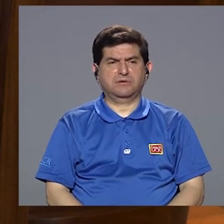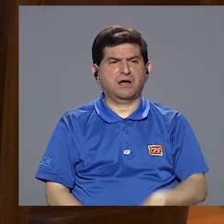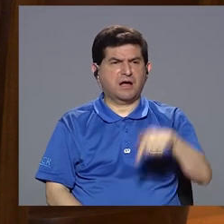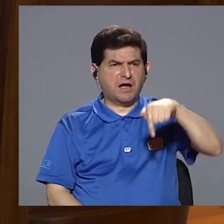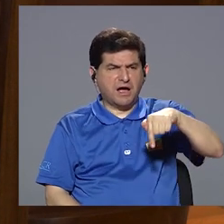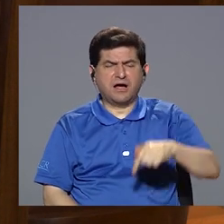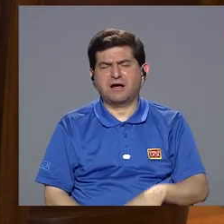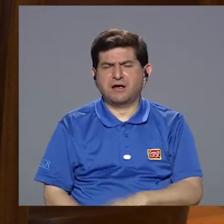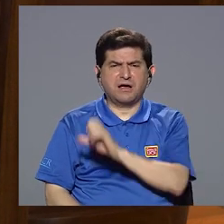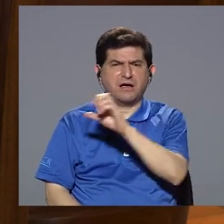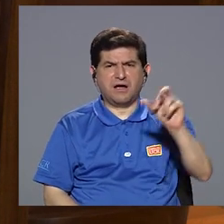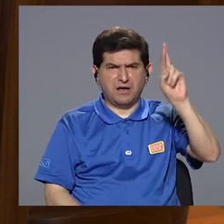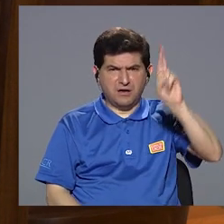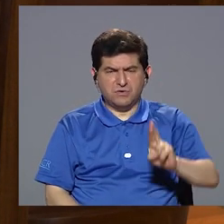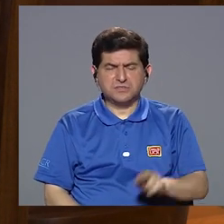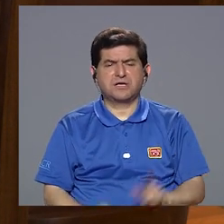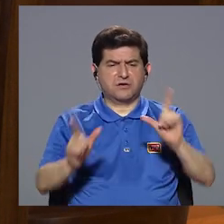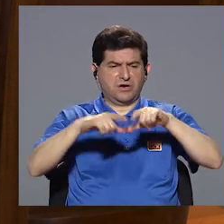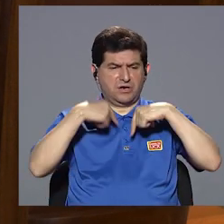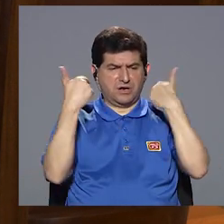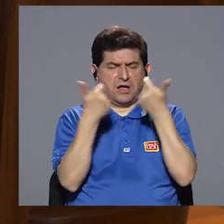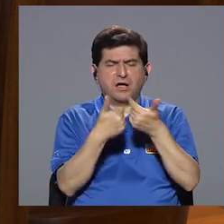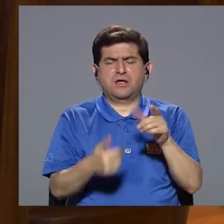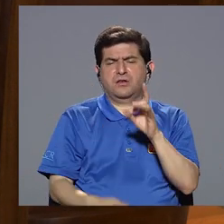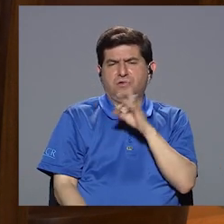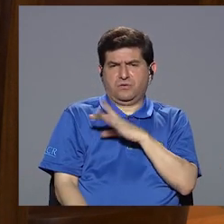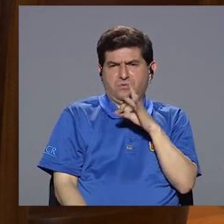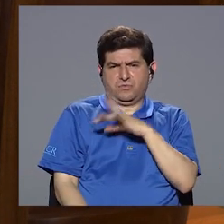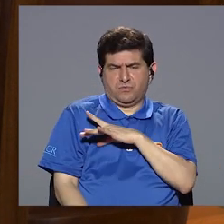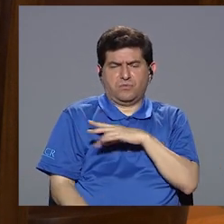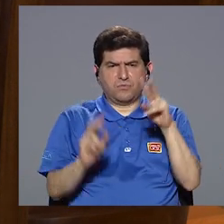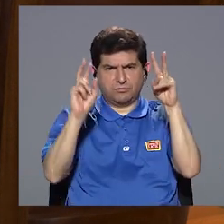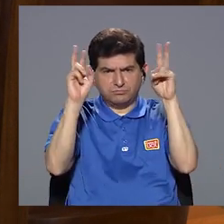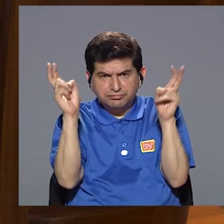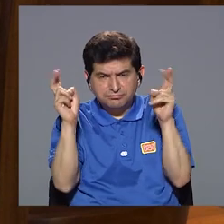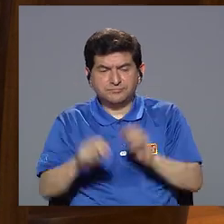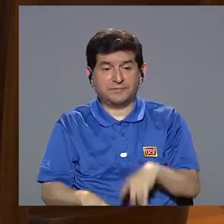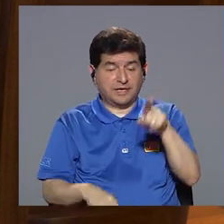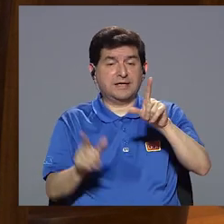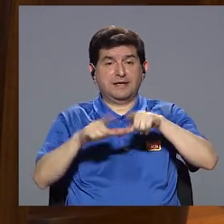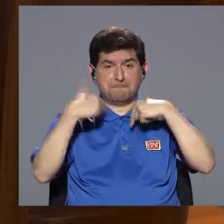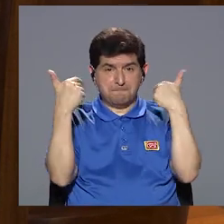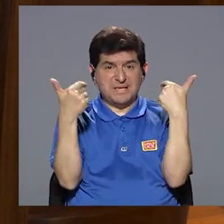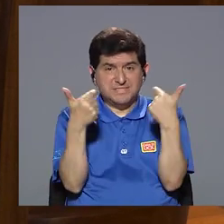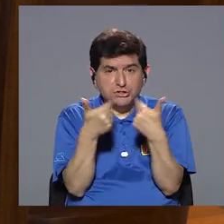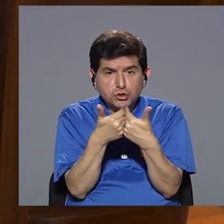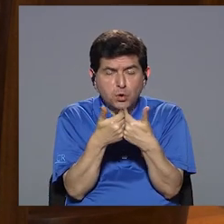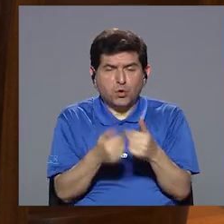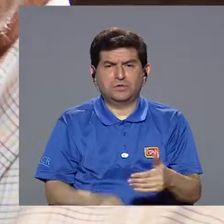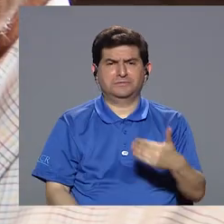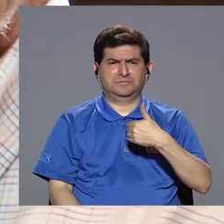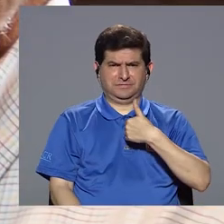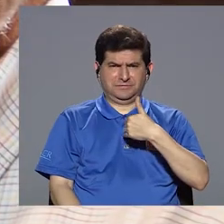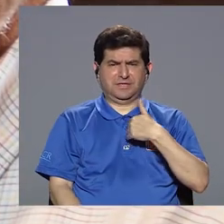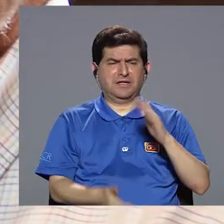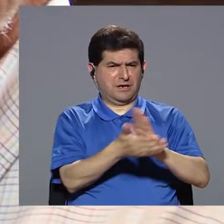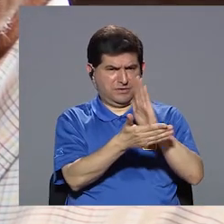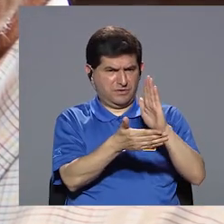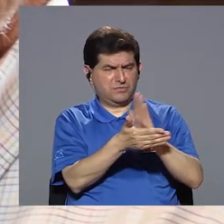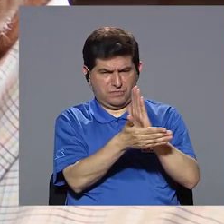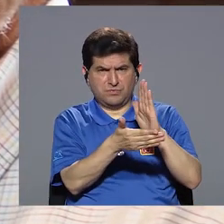vino a costa rica lo que conocemos como la misión chilena y en esta misión se